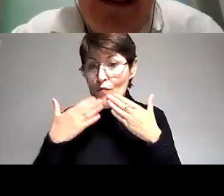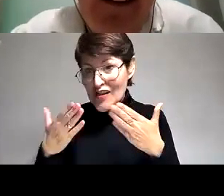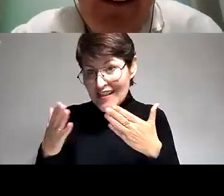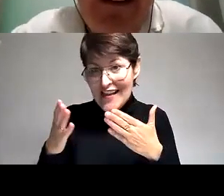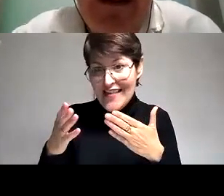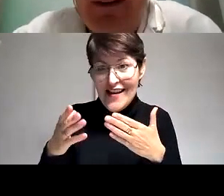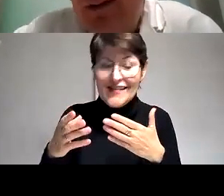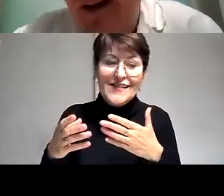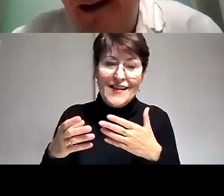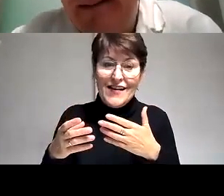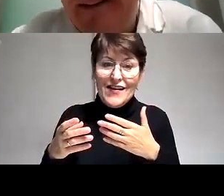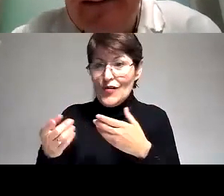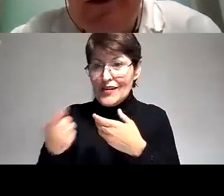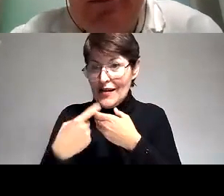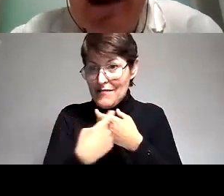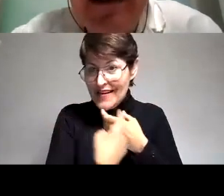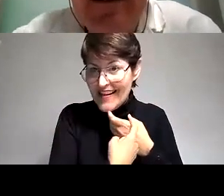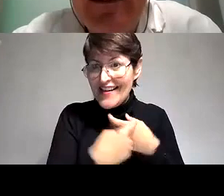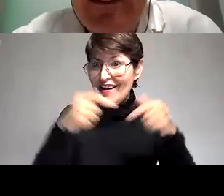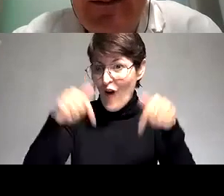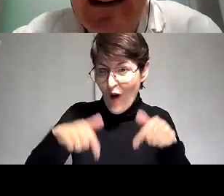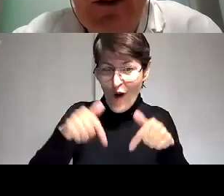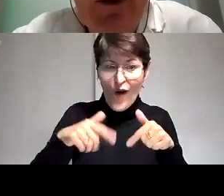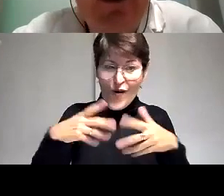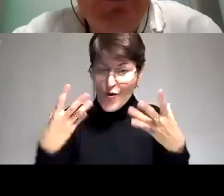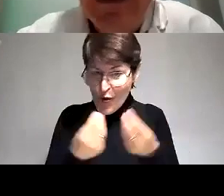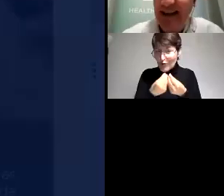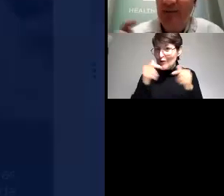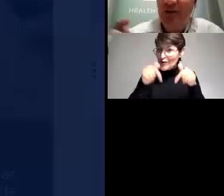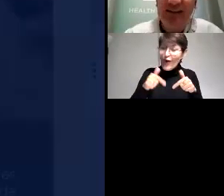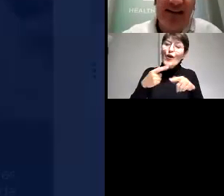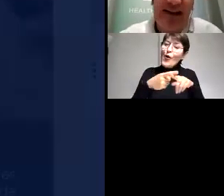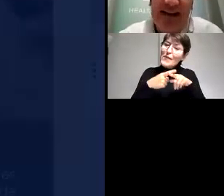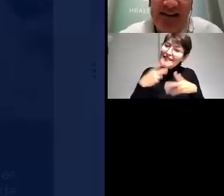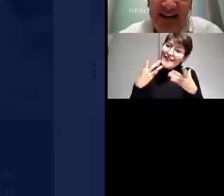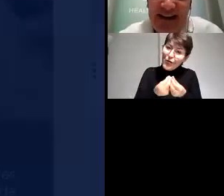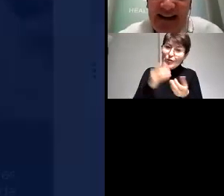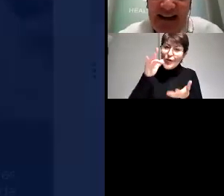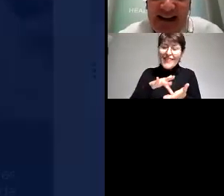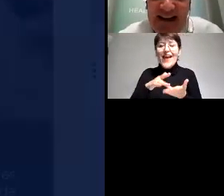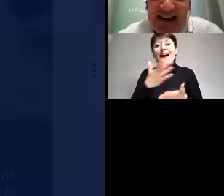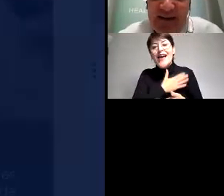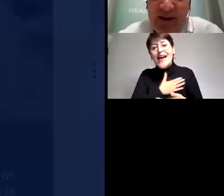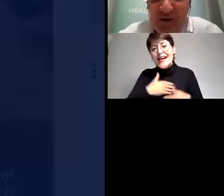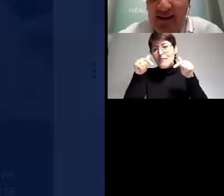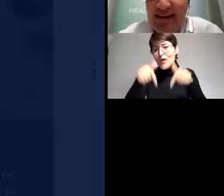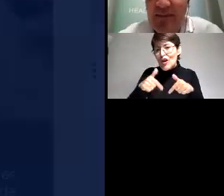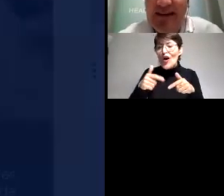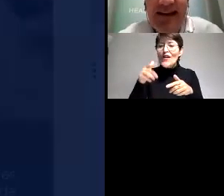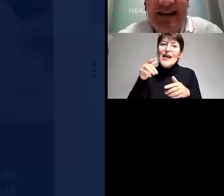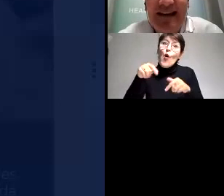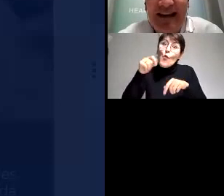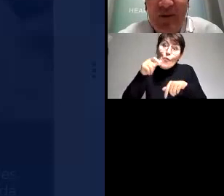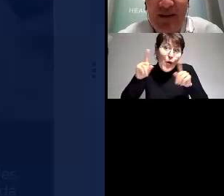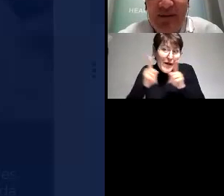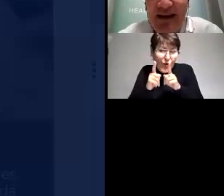que os ha apetecido compartir un ratito con nosotros. Intentaremos hacer la charla más cortita y más